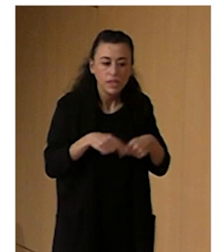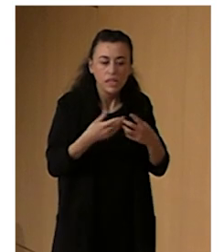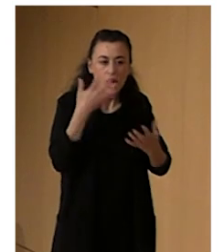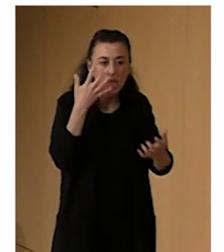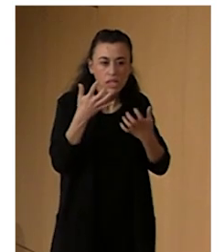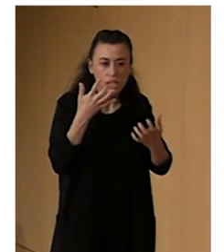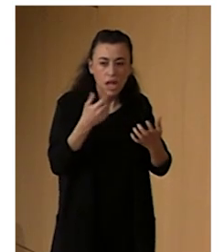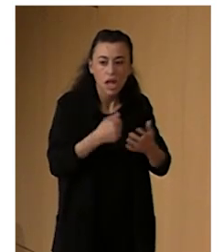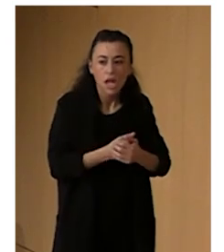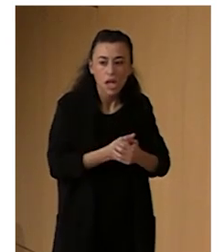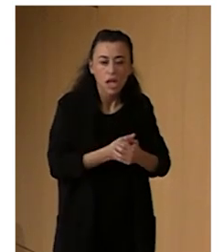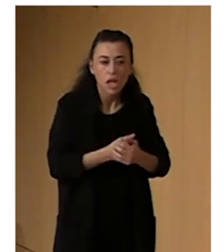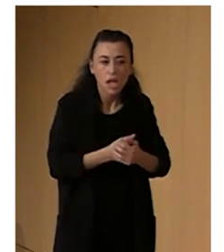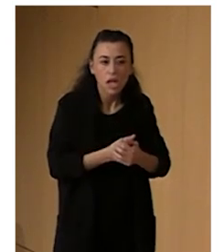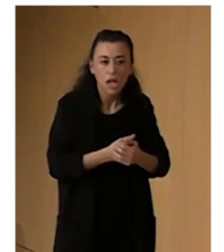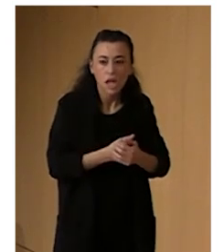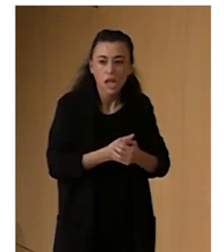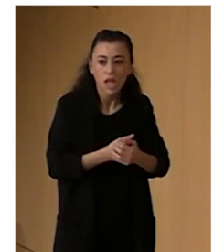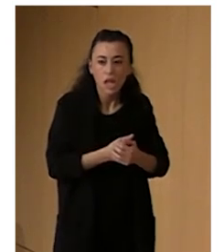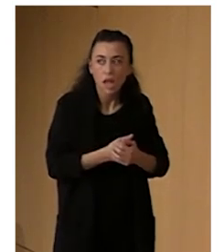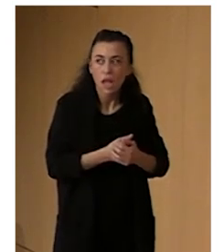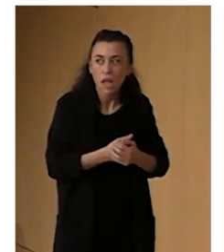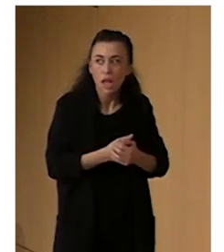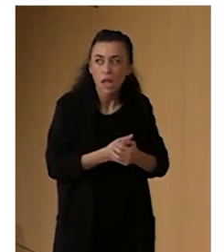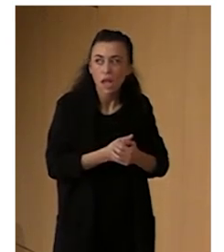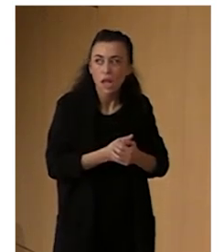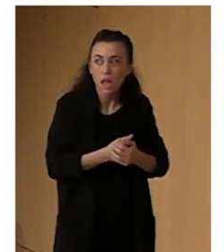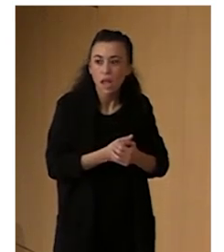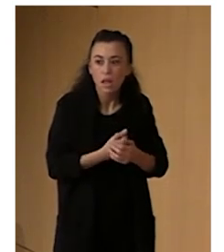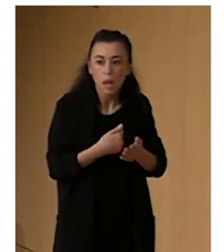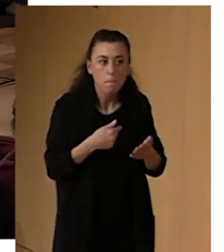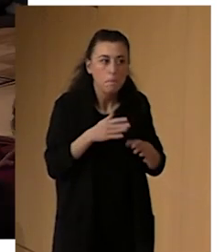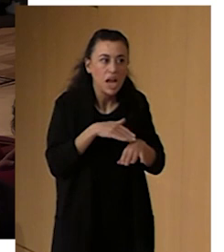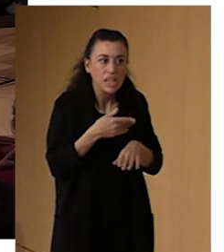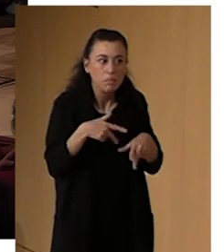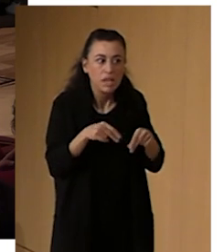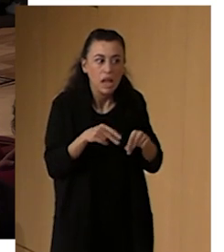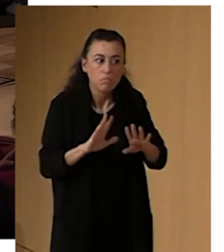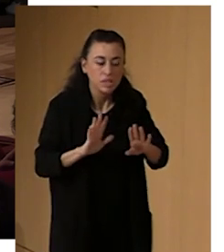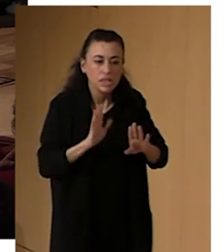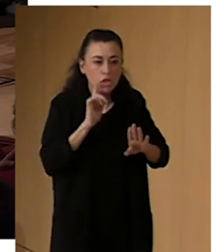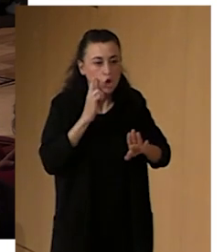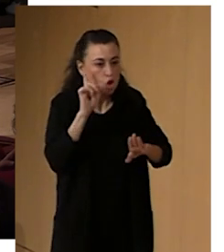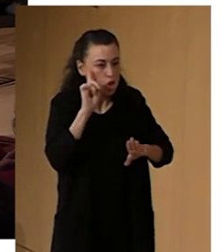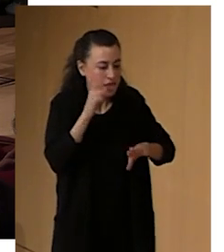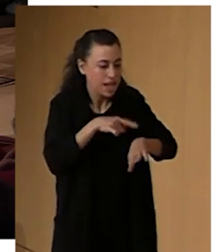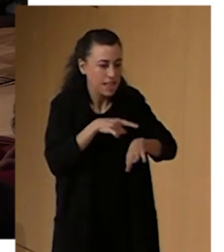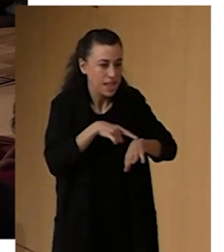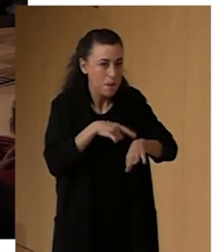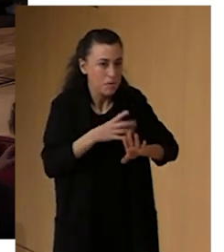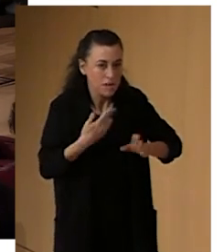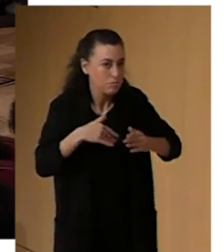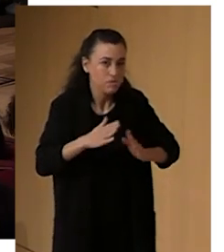artística y ya está y os voy a poner nada para terminar no sé si hay tiempo o no pues lo dejamos aquí Vale pues ya está Muchas gracias